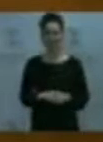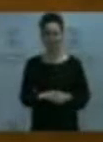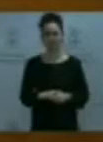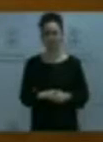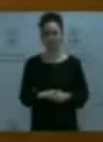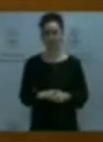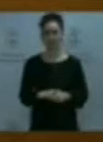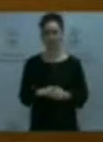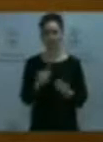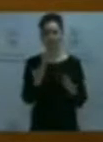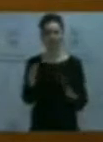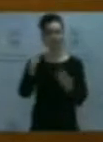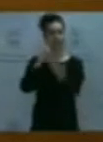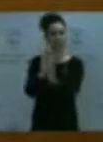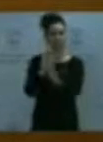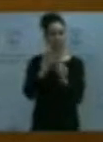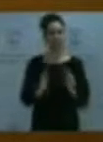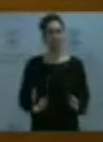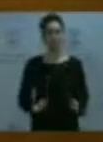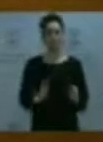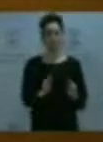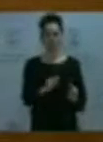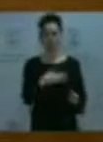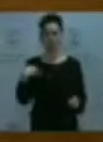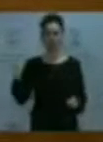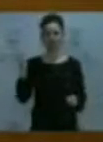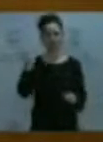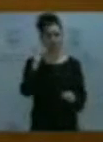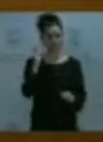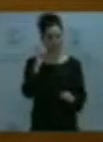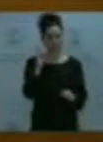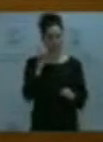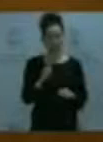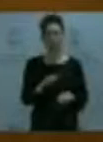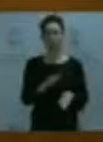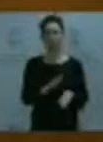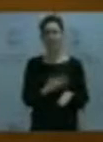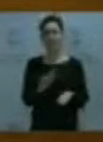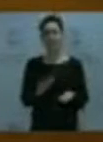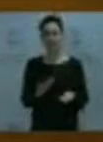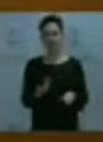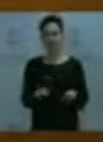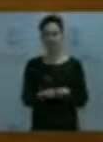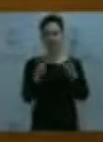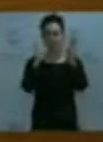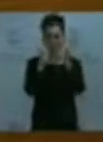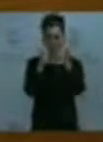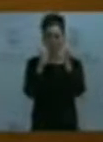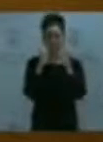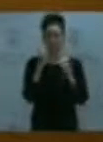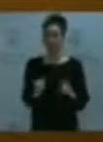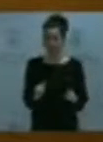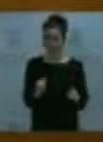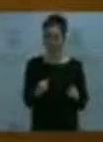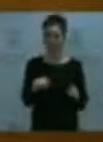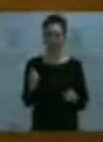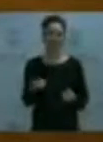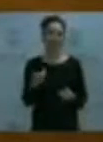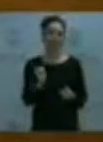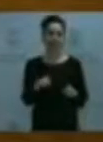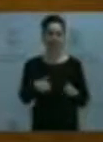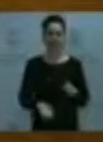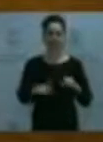ese discurso de qué drama tenemos, y lo tenemos, en Asturias con la despoblación